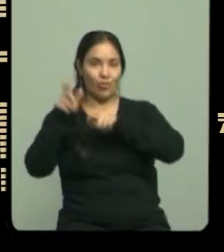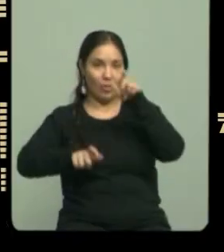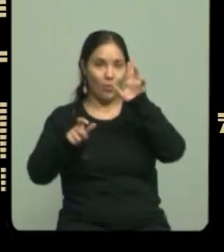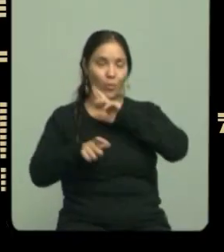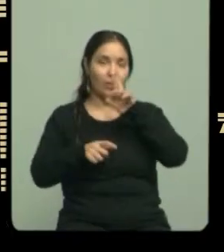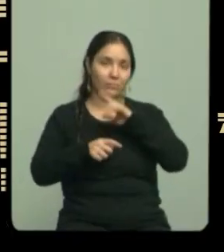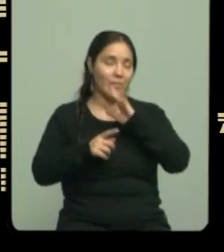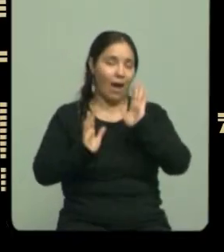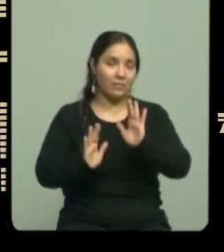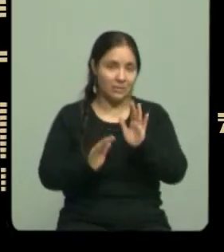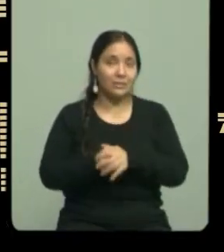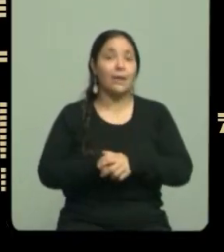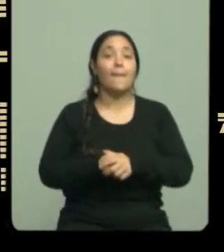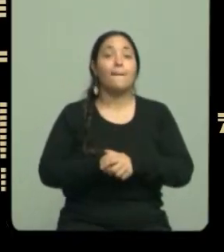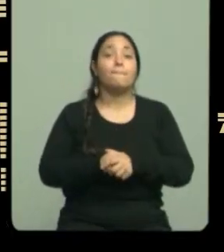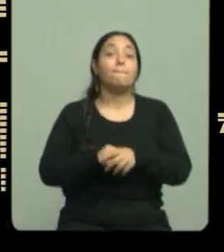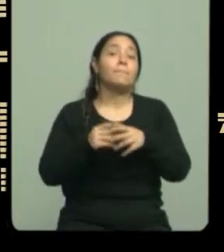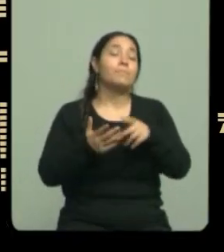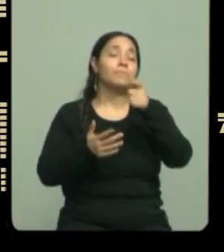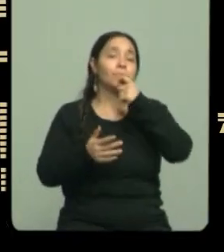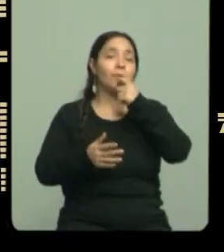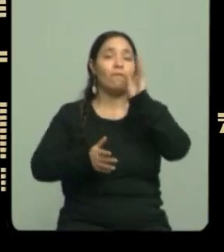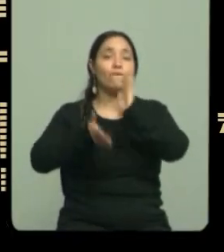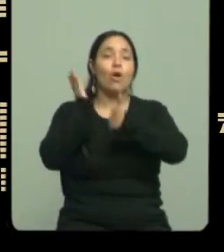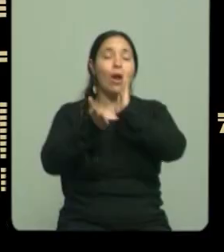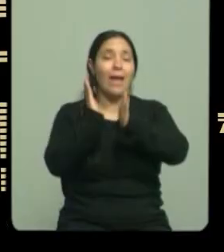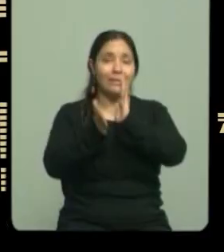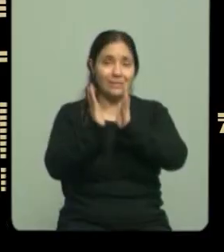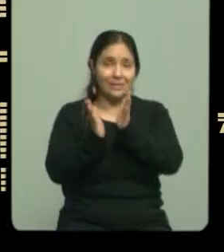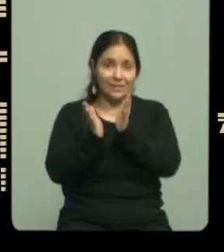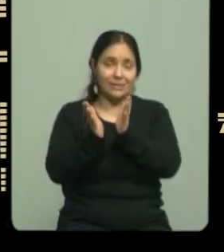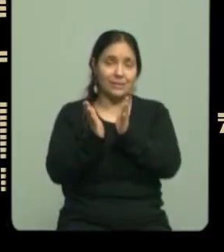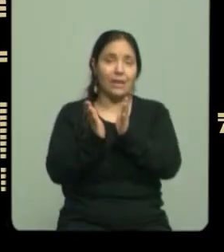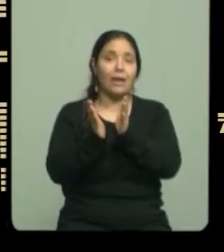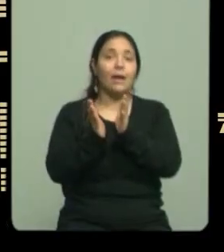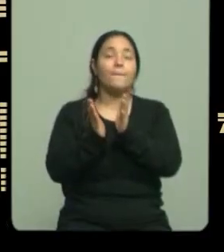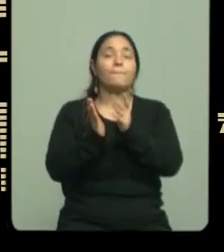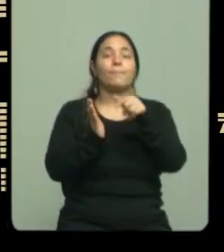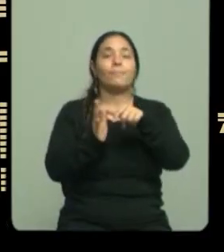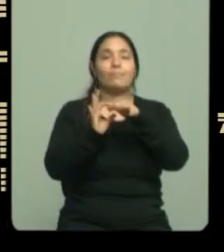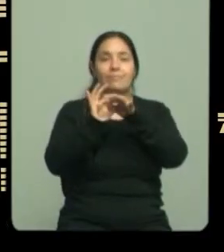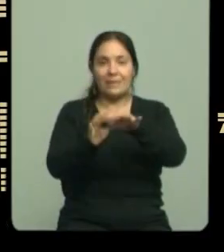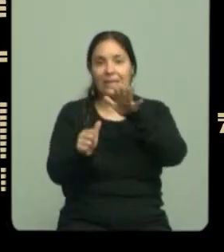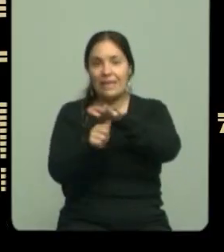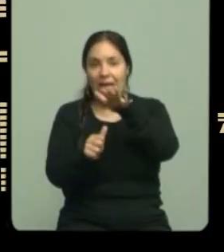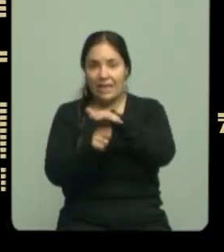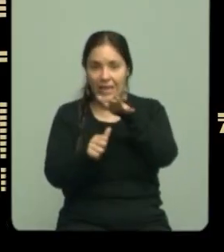sino que sucede. Entonces, bueno, la violencia por motivos de género en el ámbito como